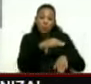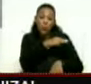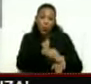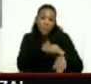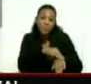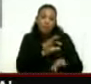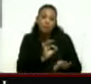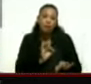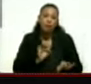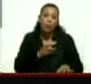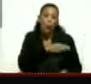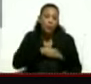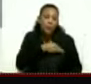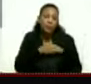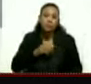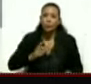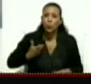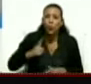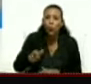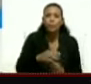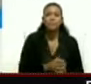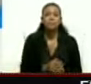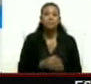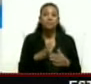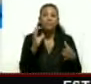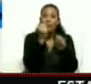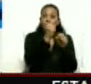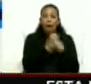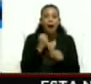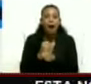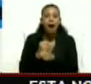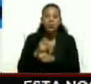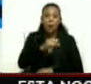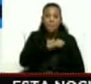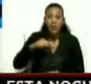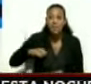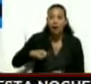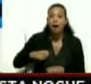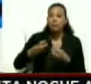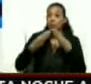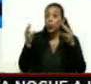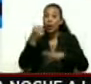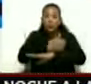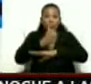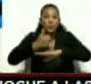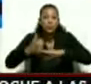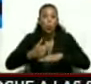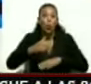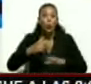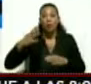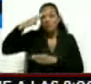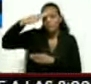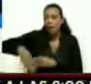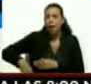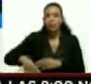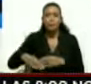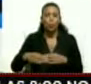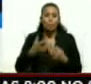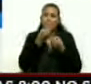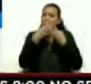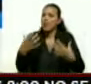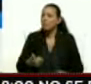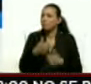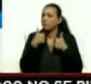la organización, cómo hemos estado trabajando en equipo, sector privado, autoridades, sociedad civil, Fuerzas Armadas, la verdad es que una maravilla